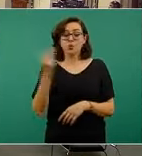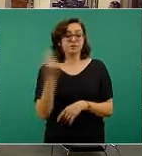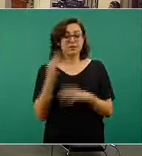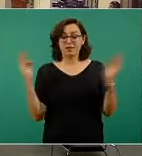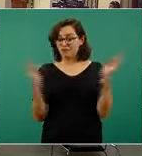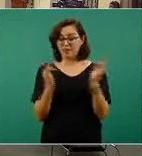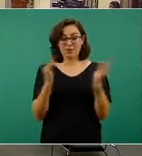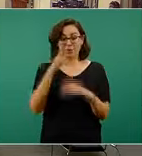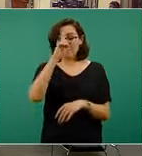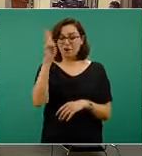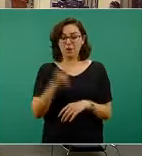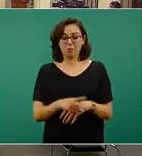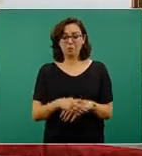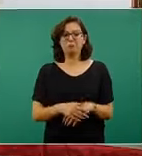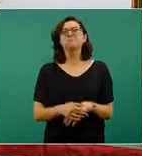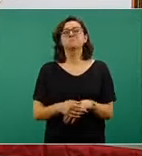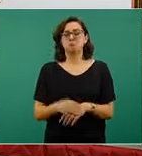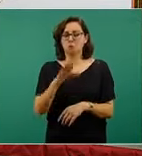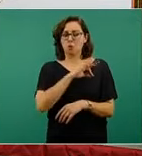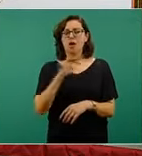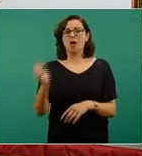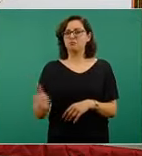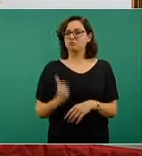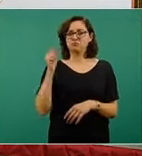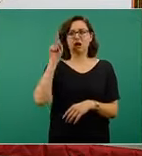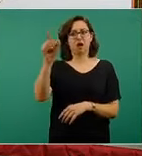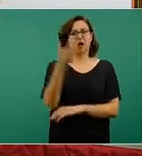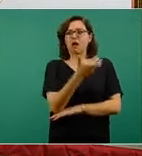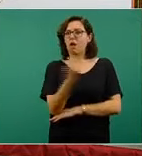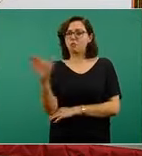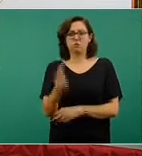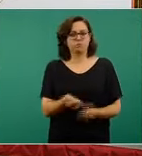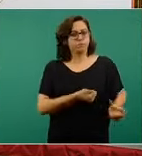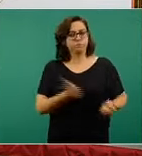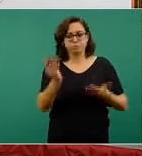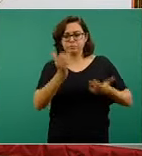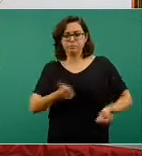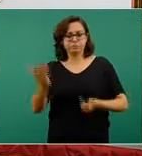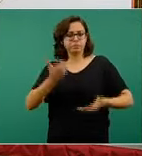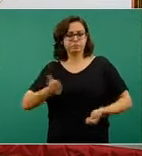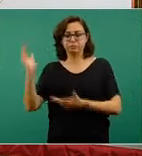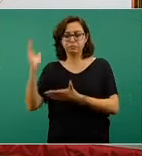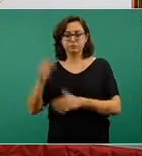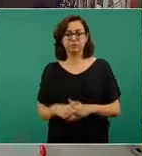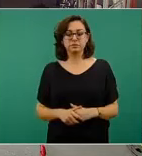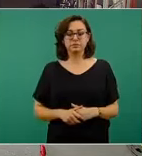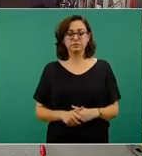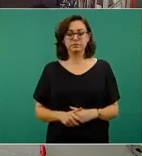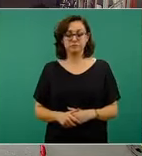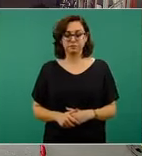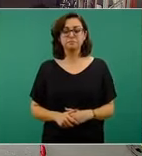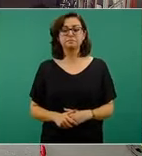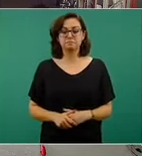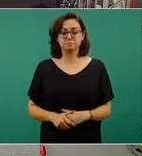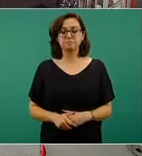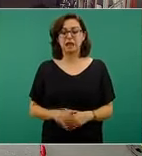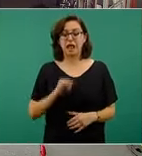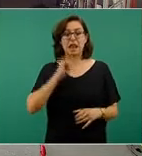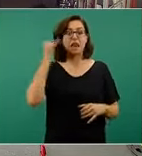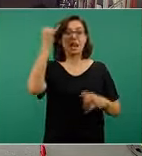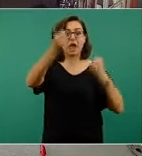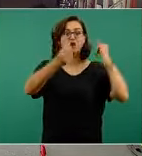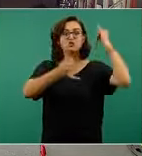ultracongelación, tener un avance sustancial en las zonas rurales. ¿Vale? Sí, las más alejadas, porque